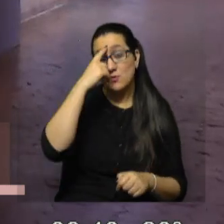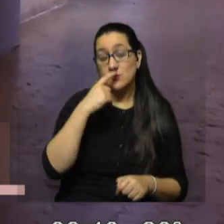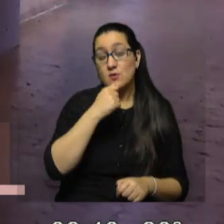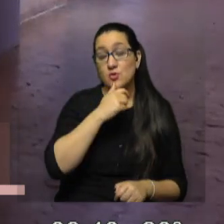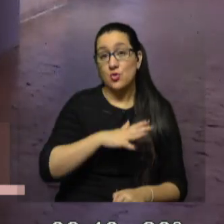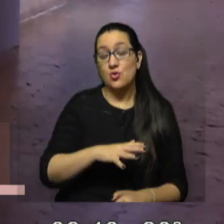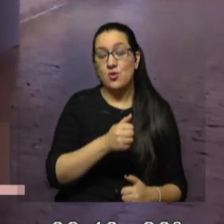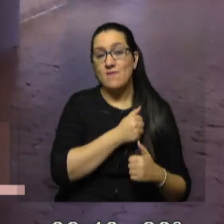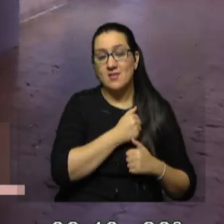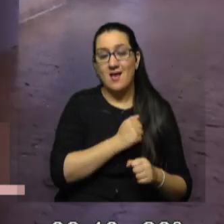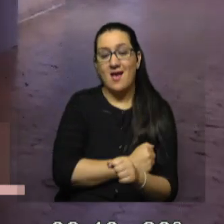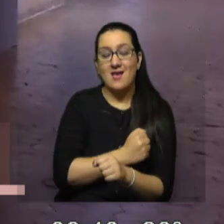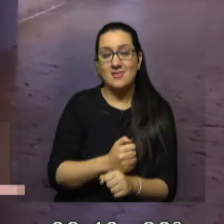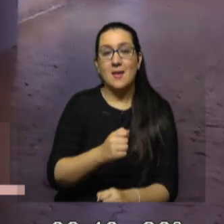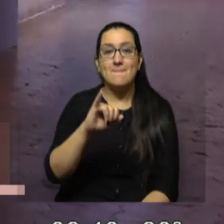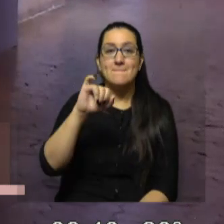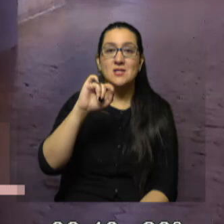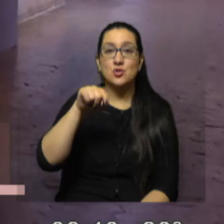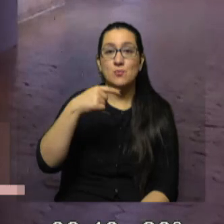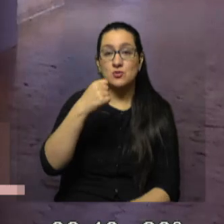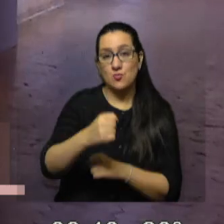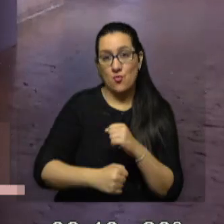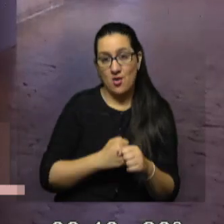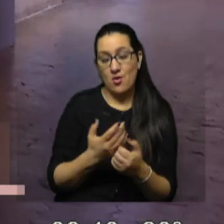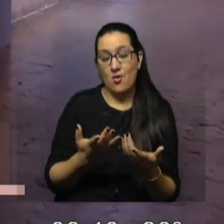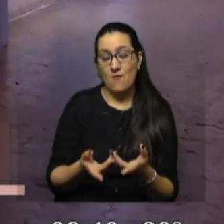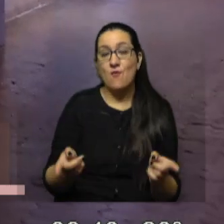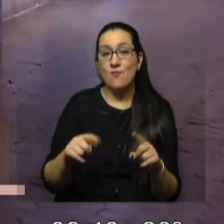Histórico Cabildo hasta el mes de mayo del año que viene. Así que volvemos con ustedes y la propuesta está hecha.